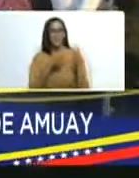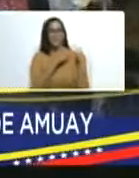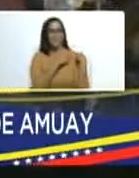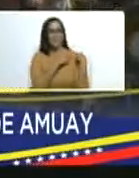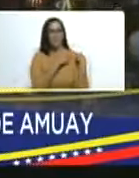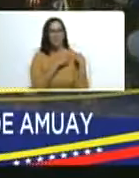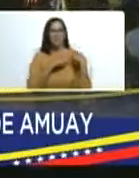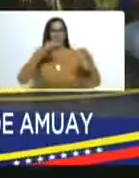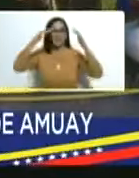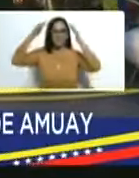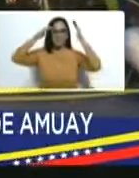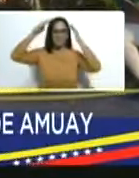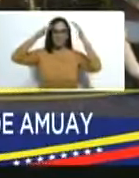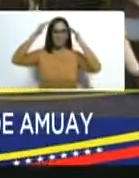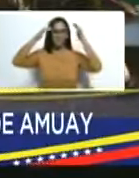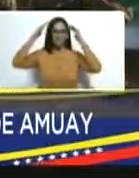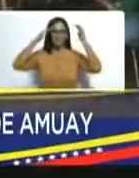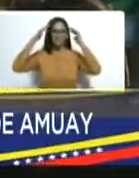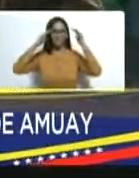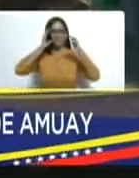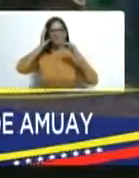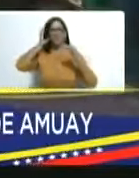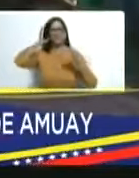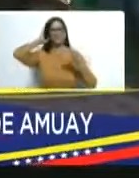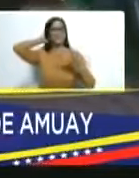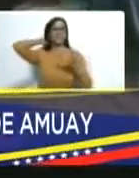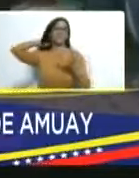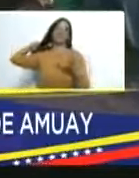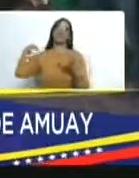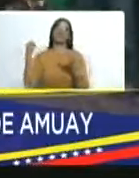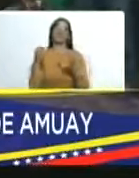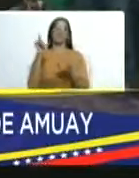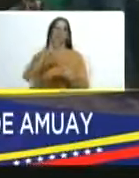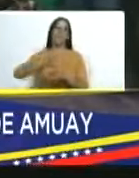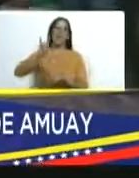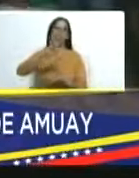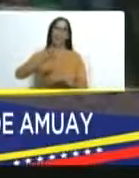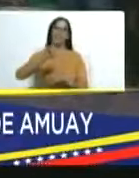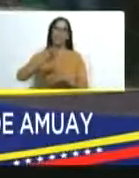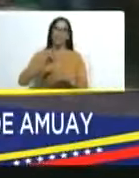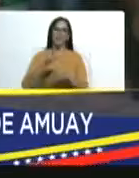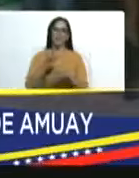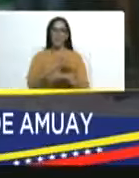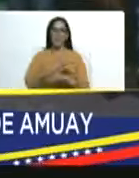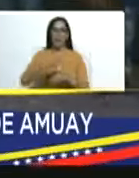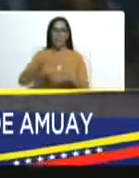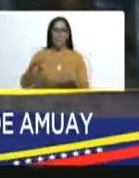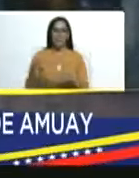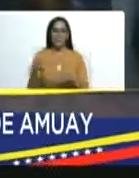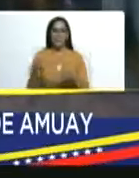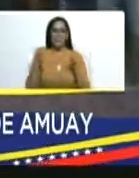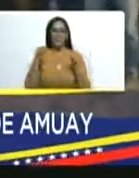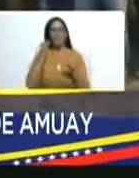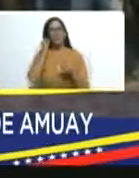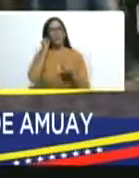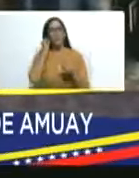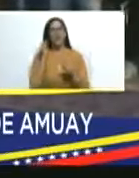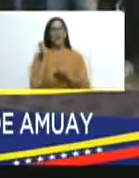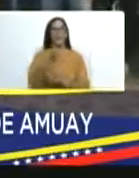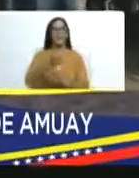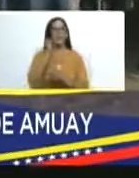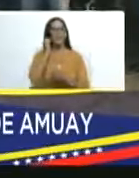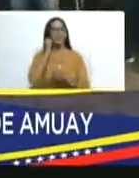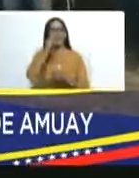que le envía este saludo afectuoso, lleno de cariño. Aquí en la orilla de la playa, aquí están sus mujeres pescadoras,